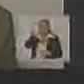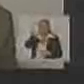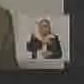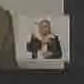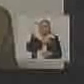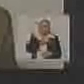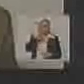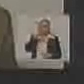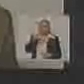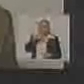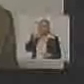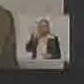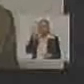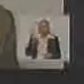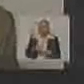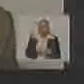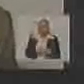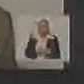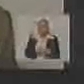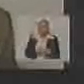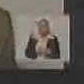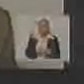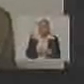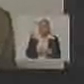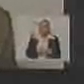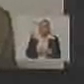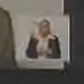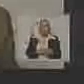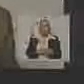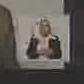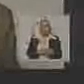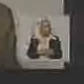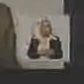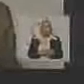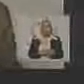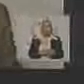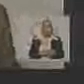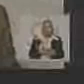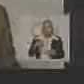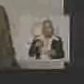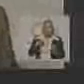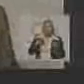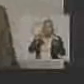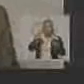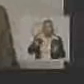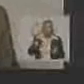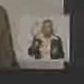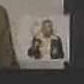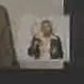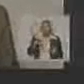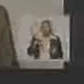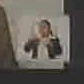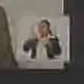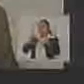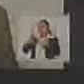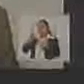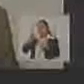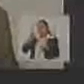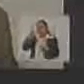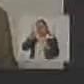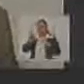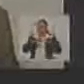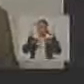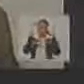no permitiremos que sigan ese rastro, esa inercia, sino les daremos opciones de ocupaciones